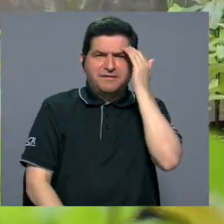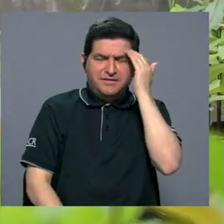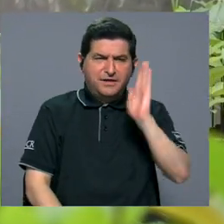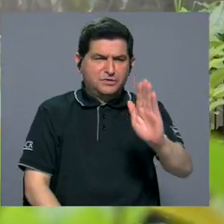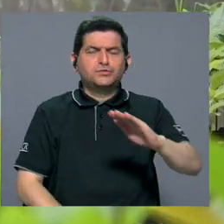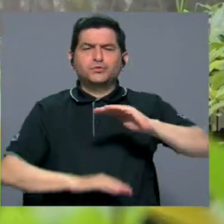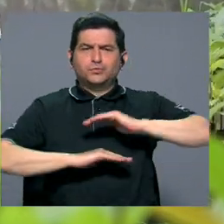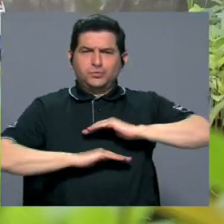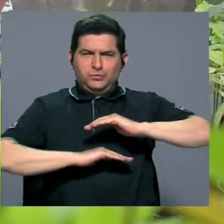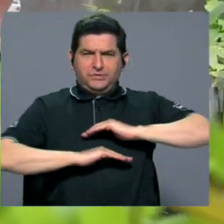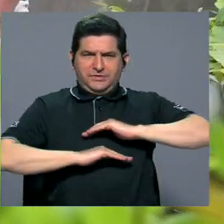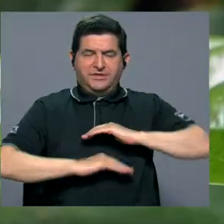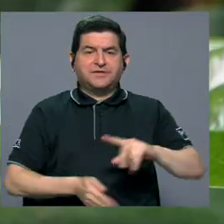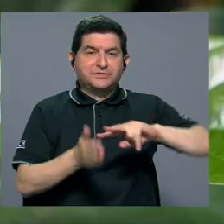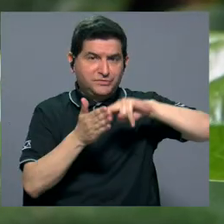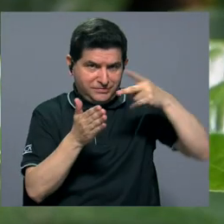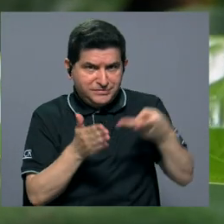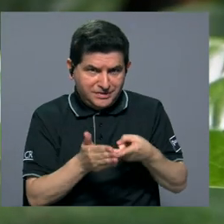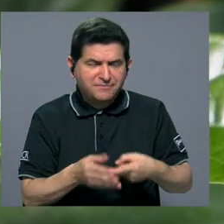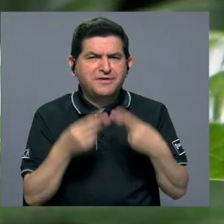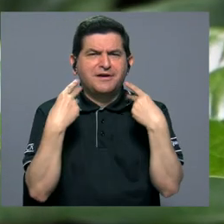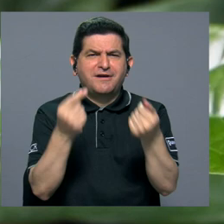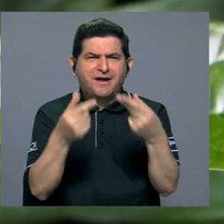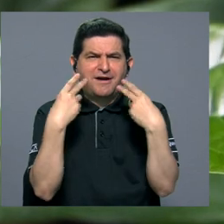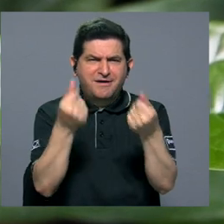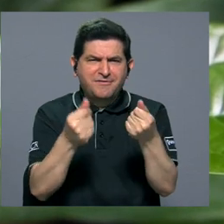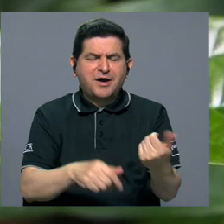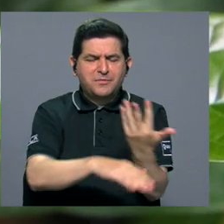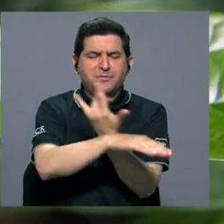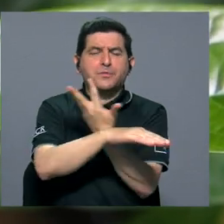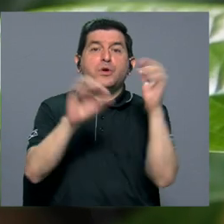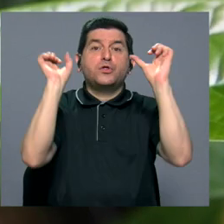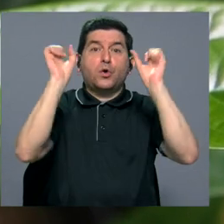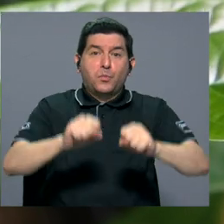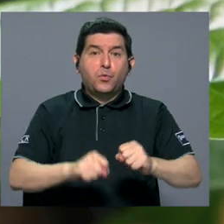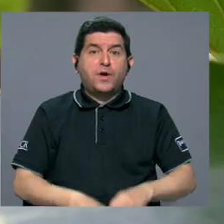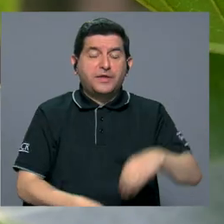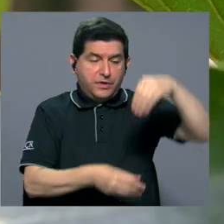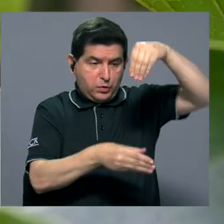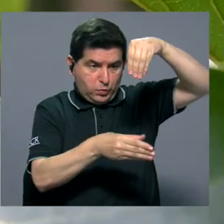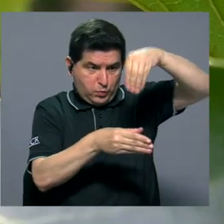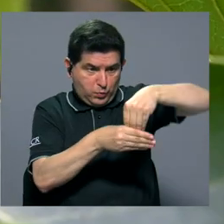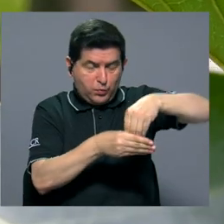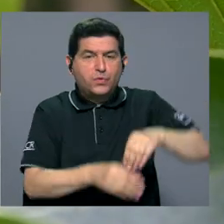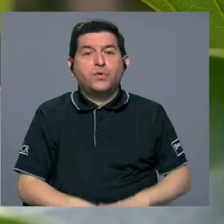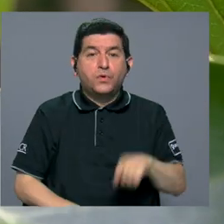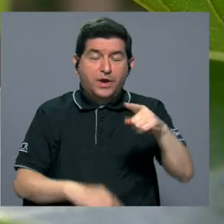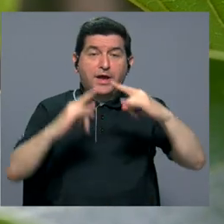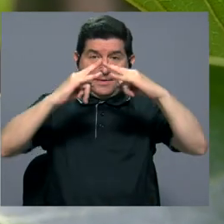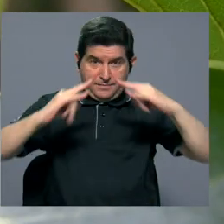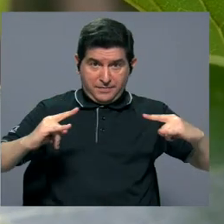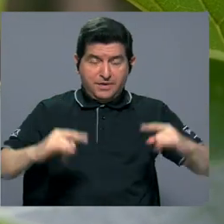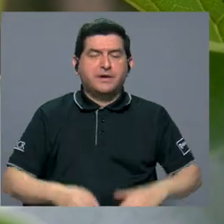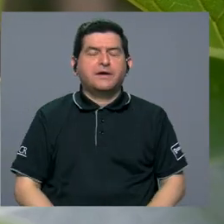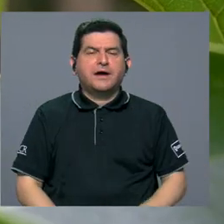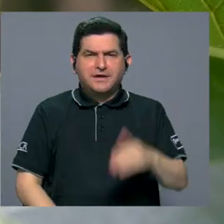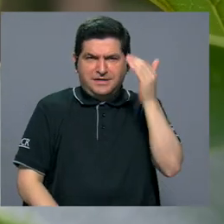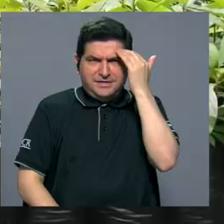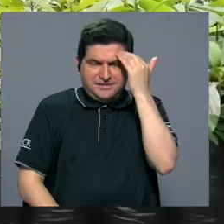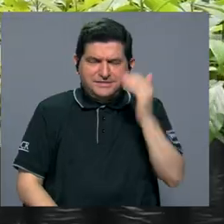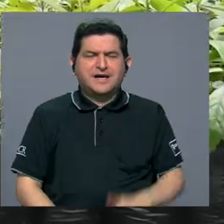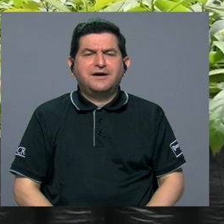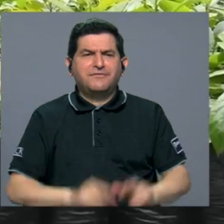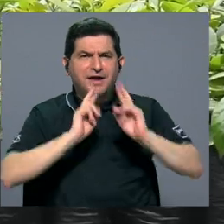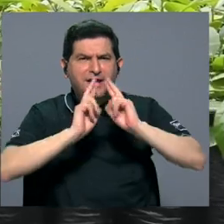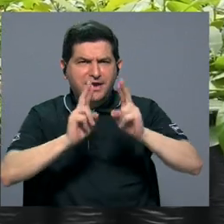su satisfacción radica en la rapidez con que estas plantas pueden ser injertadas a nivel de vivero y reconoce que